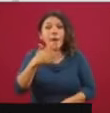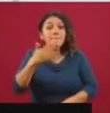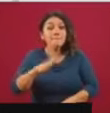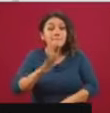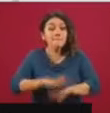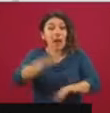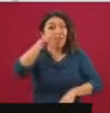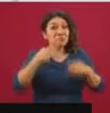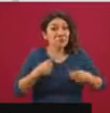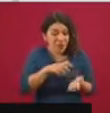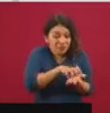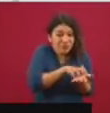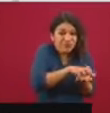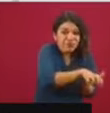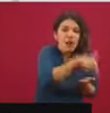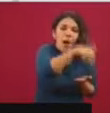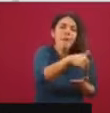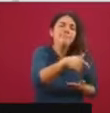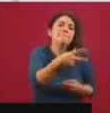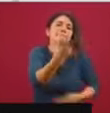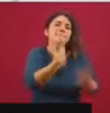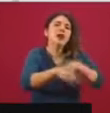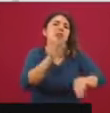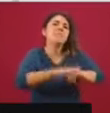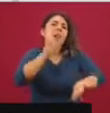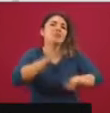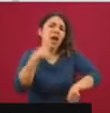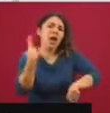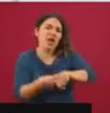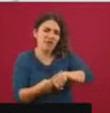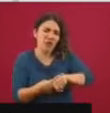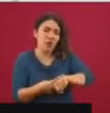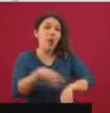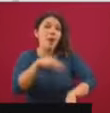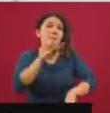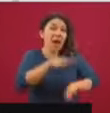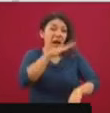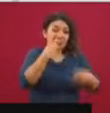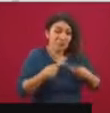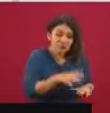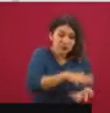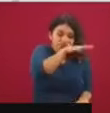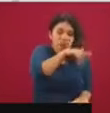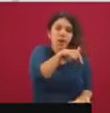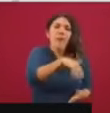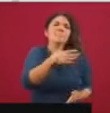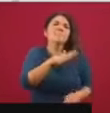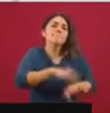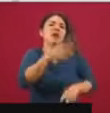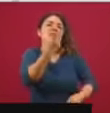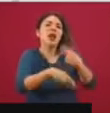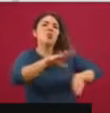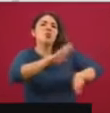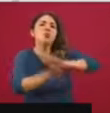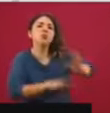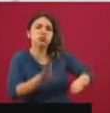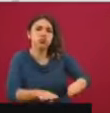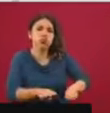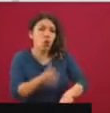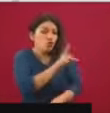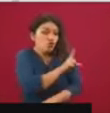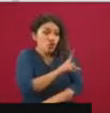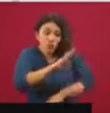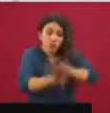población puede haber más casos donde hay más población puede haber más defunciones todas y cada una de ellas lamentables